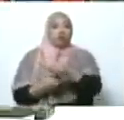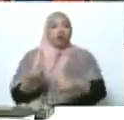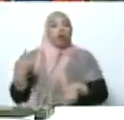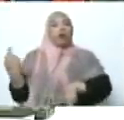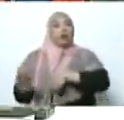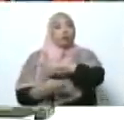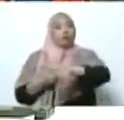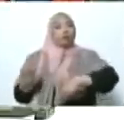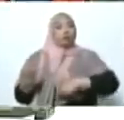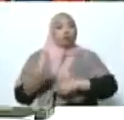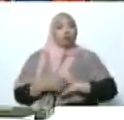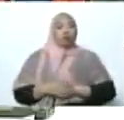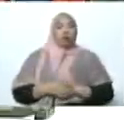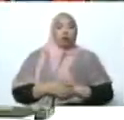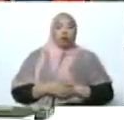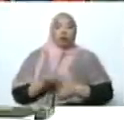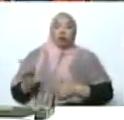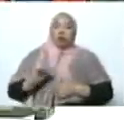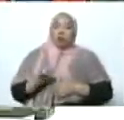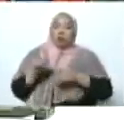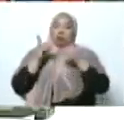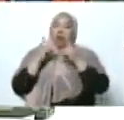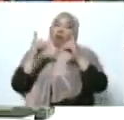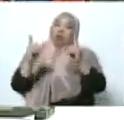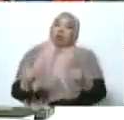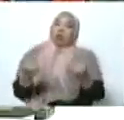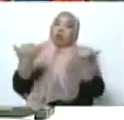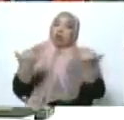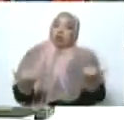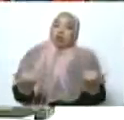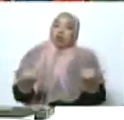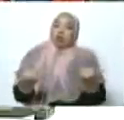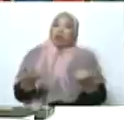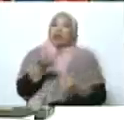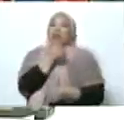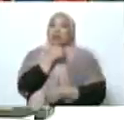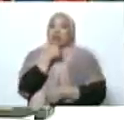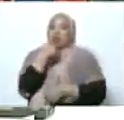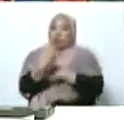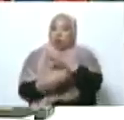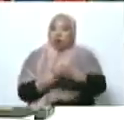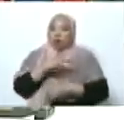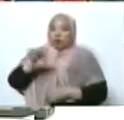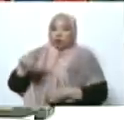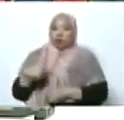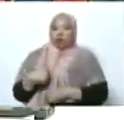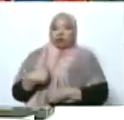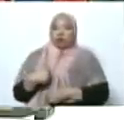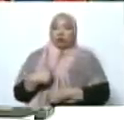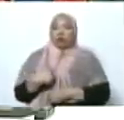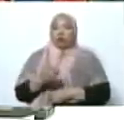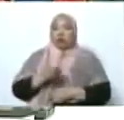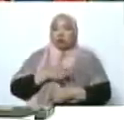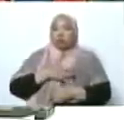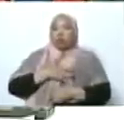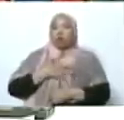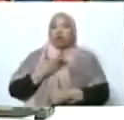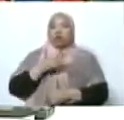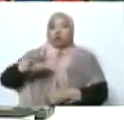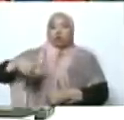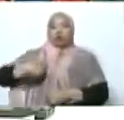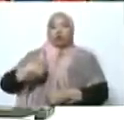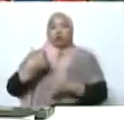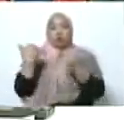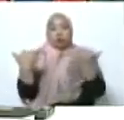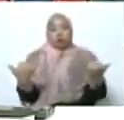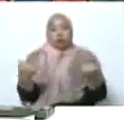revolución. No debamos dejar pasar esto a ver quién lo hace. Lo vamos a hacer nosotros porque quienes pueden hacerlo somos nosotros mismos.